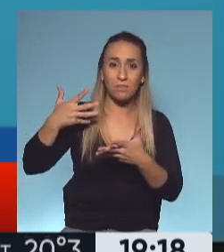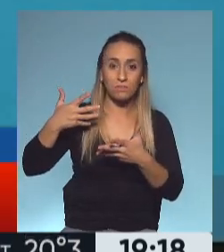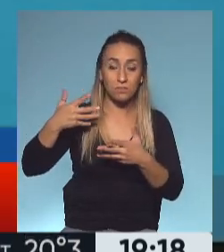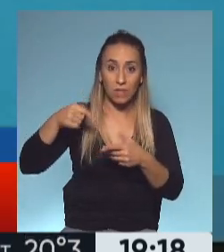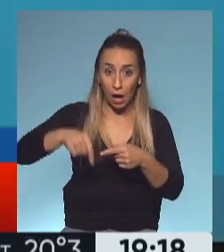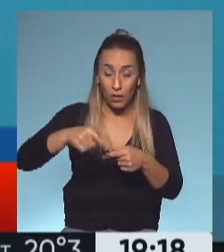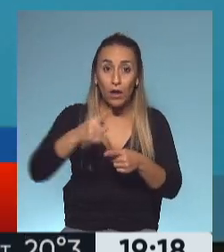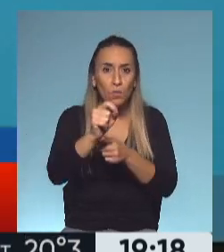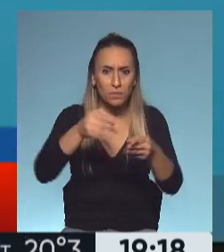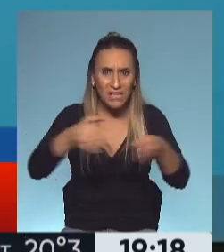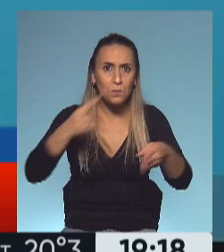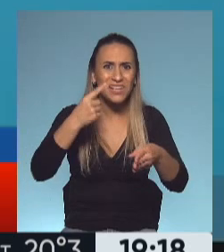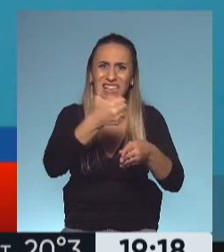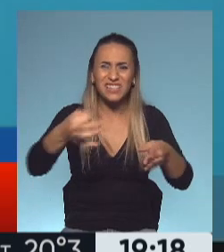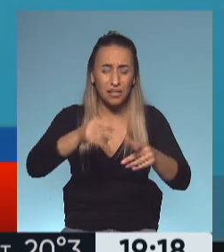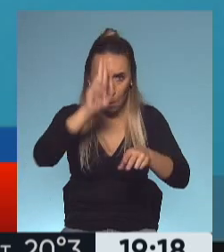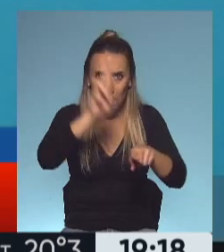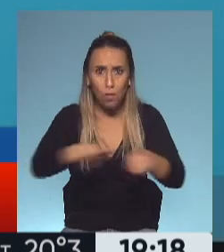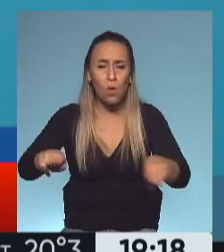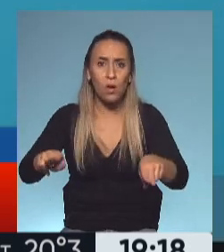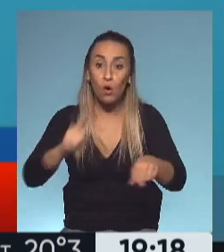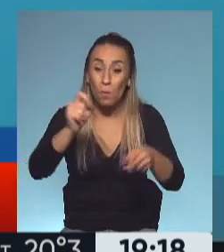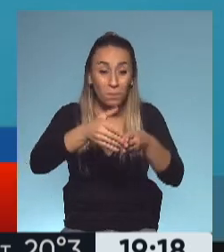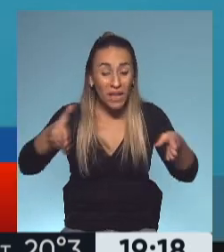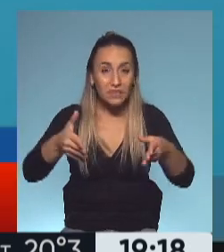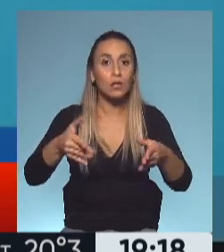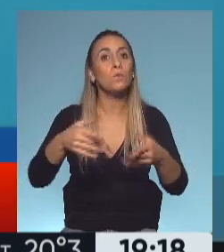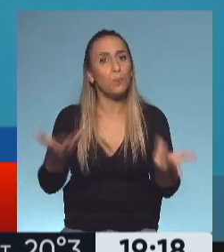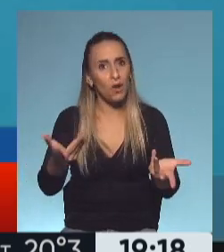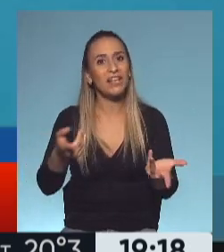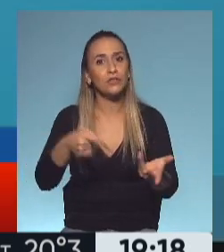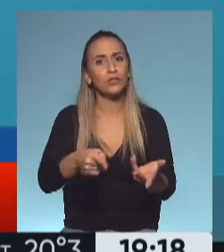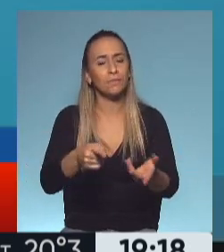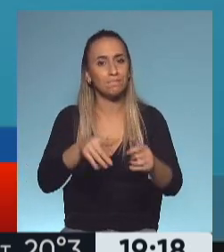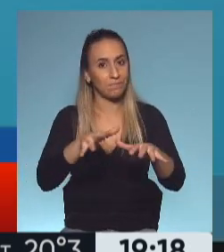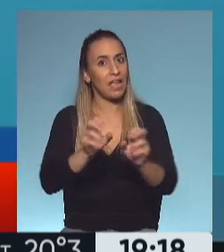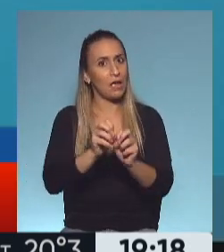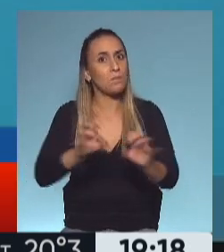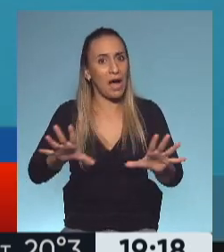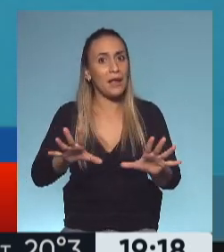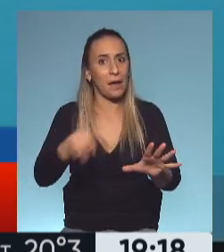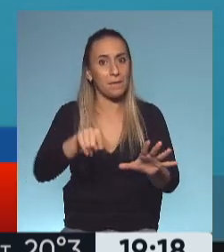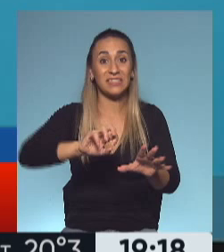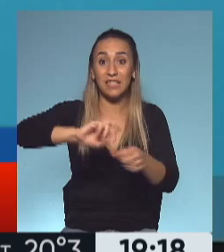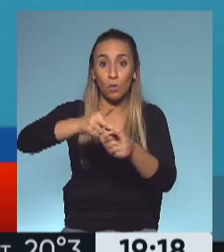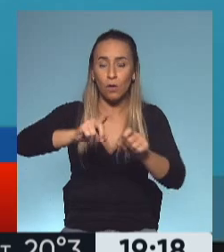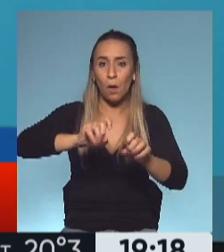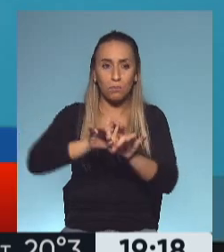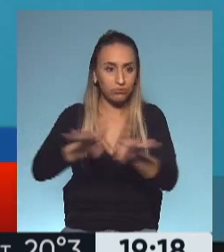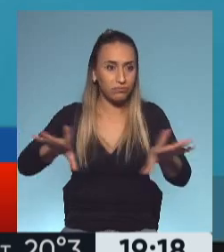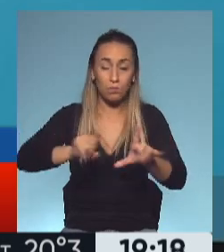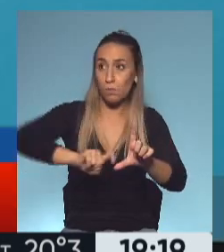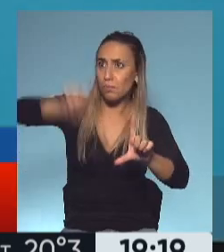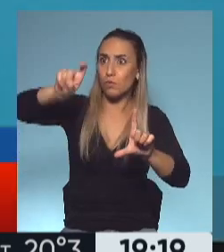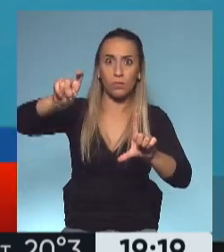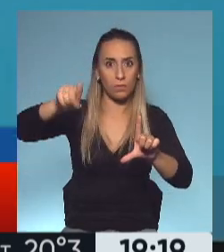fue la velocidad y esta fue la gravedad que tuvo el crecimiento de la segunda ola. En la Ciudad de Buenos Aires